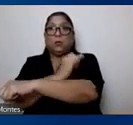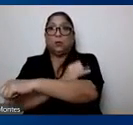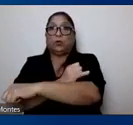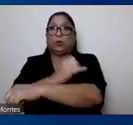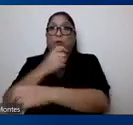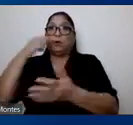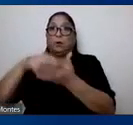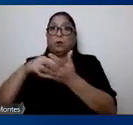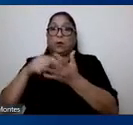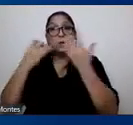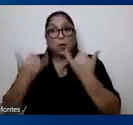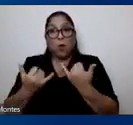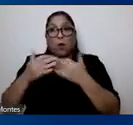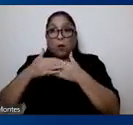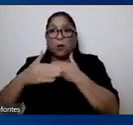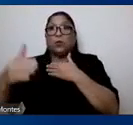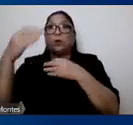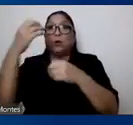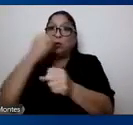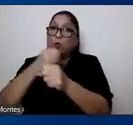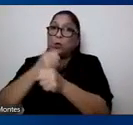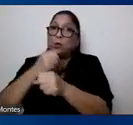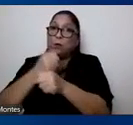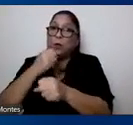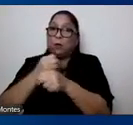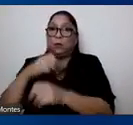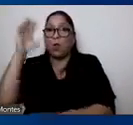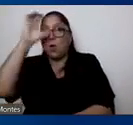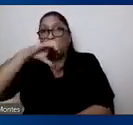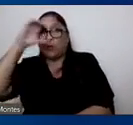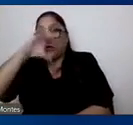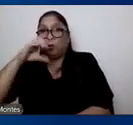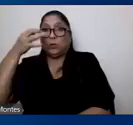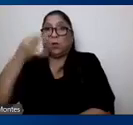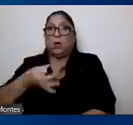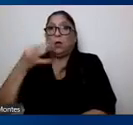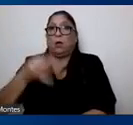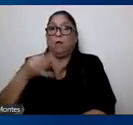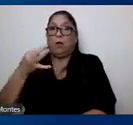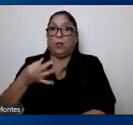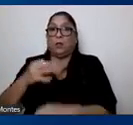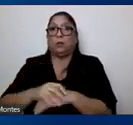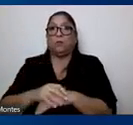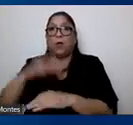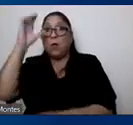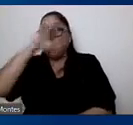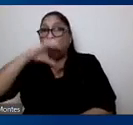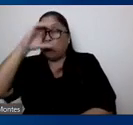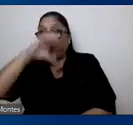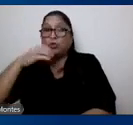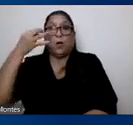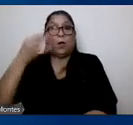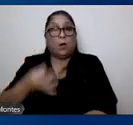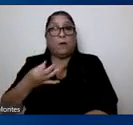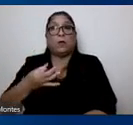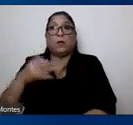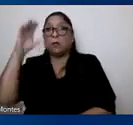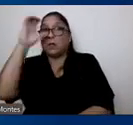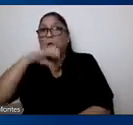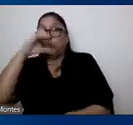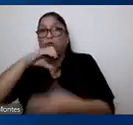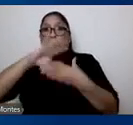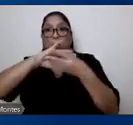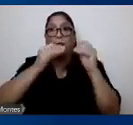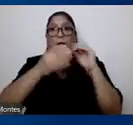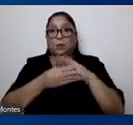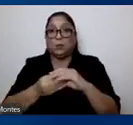actualidad sigue trabajando por la búsqueda de la verdad, por la búsqueda de la verdad y por la búsqueda de las historias que